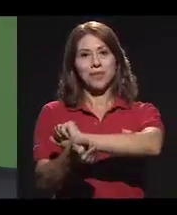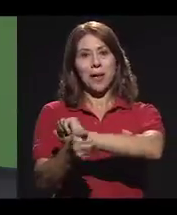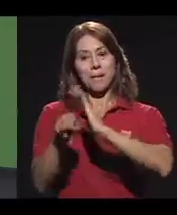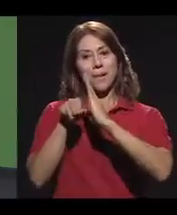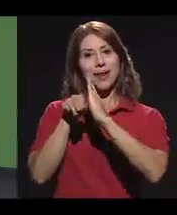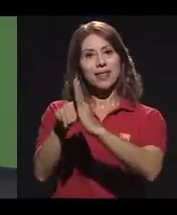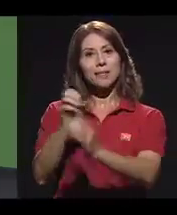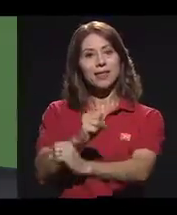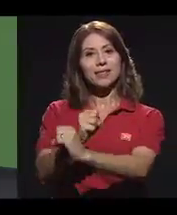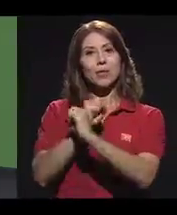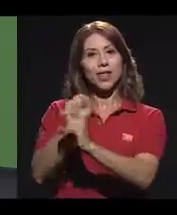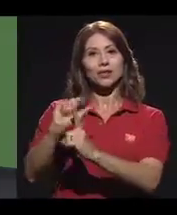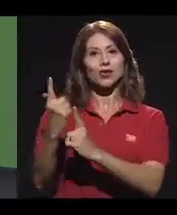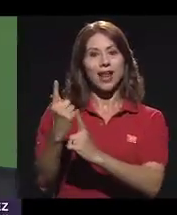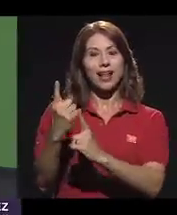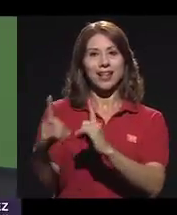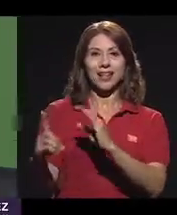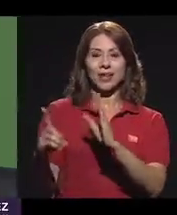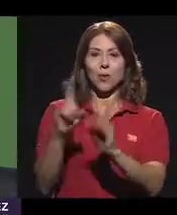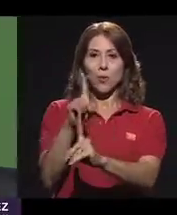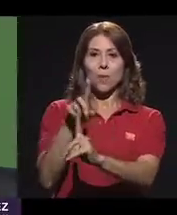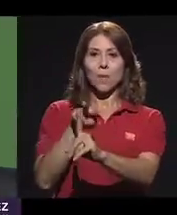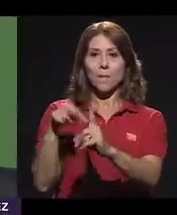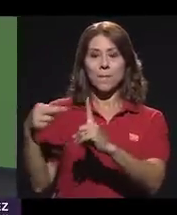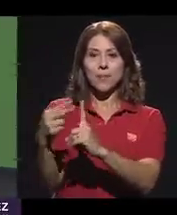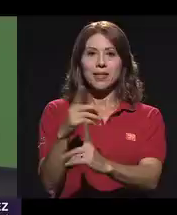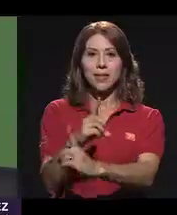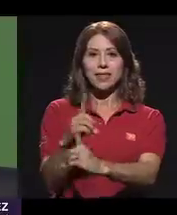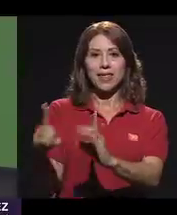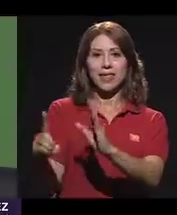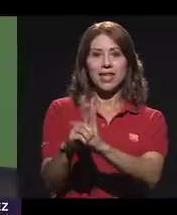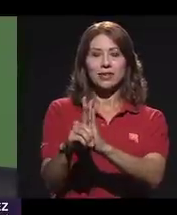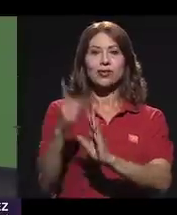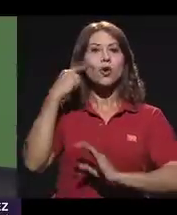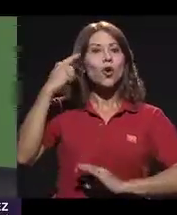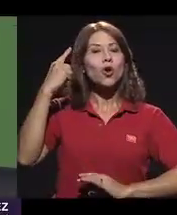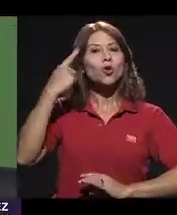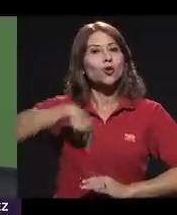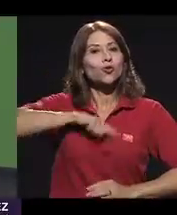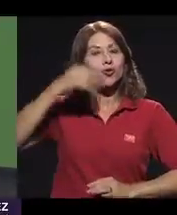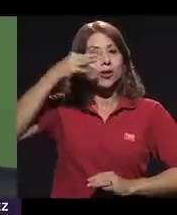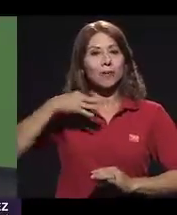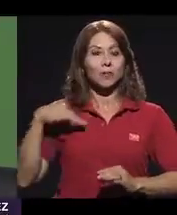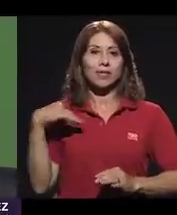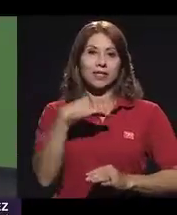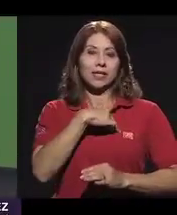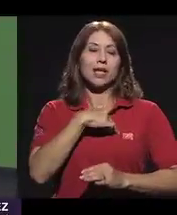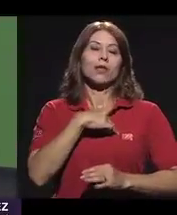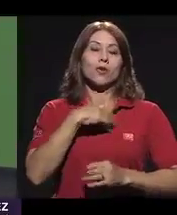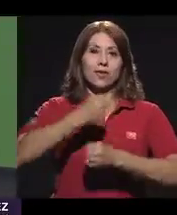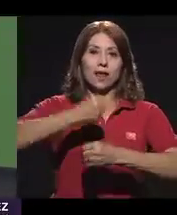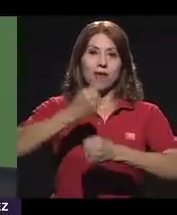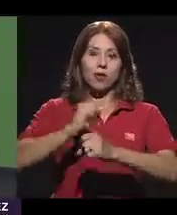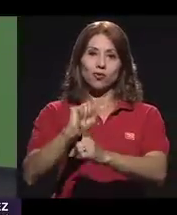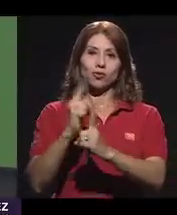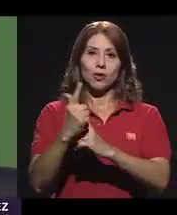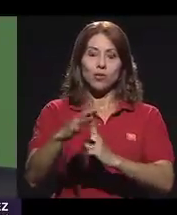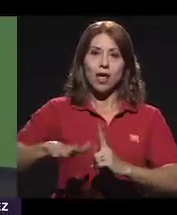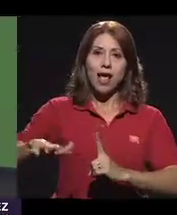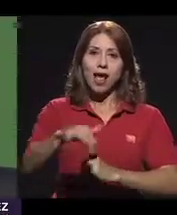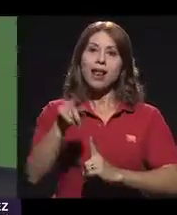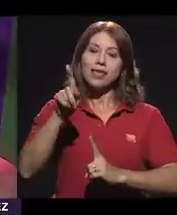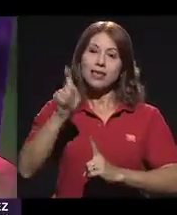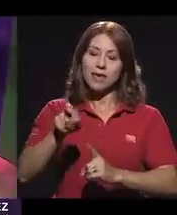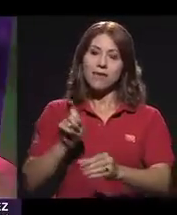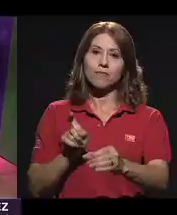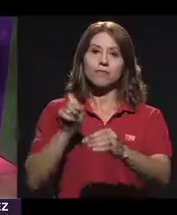de seguridad social, a un paradigma de derechos, y nos pareció que era el sitio más apropiado para que el Ministerio de Trabajo sea en donde esté la